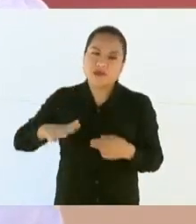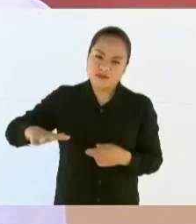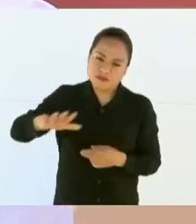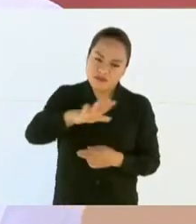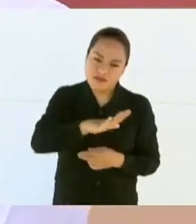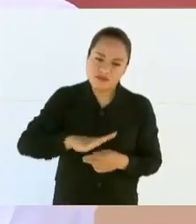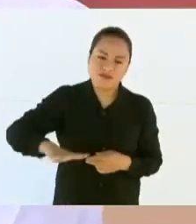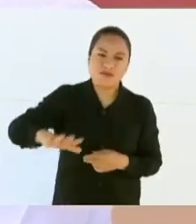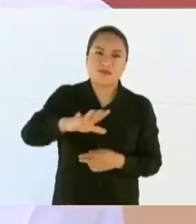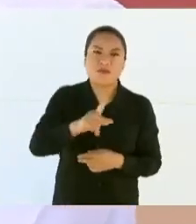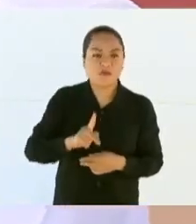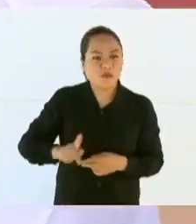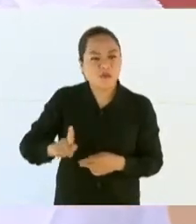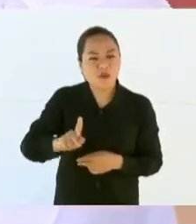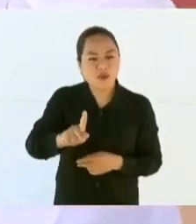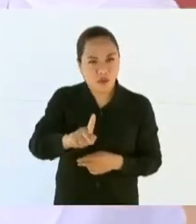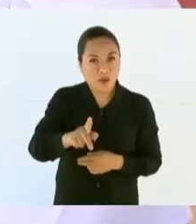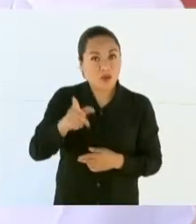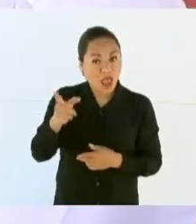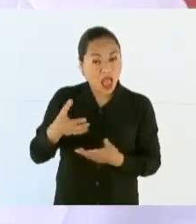El gobierno es